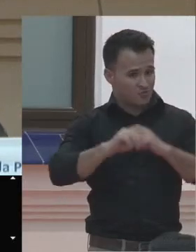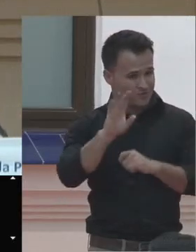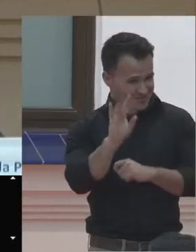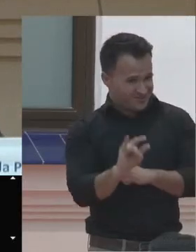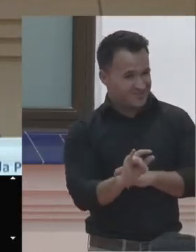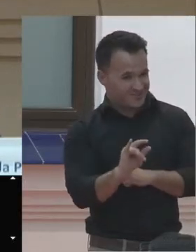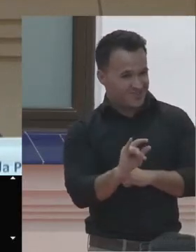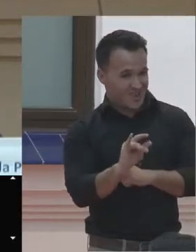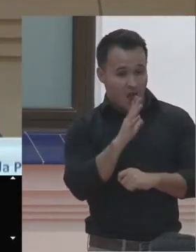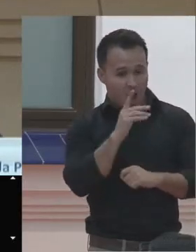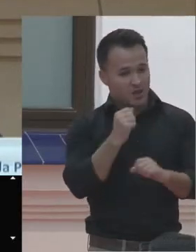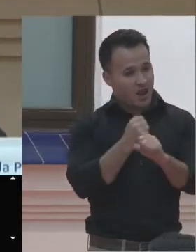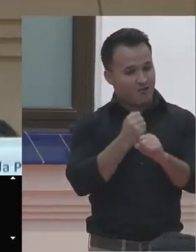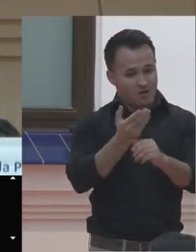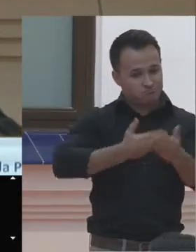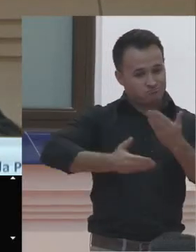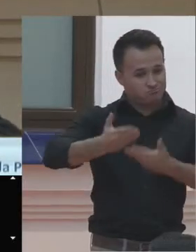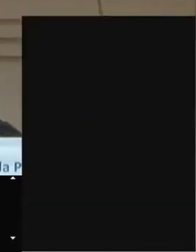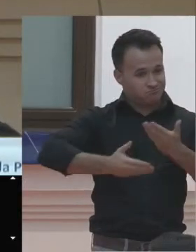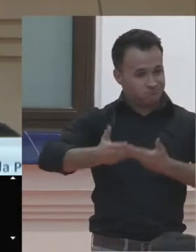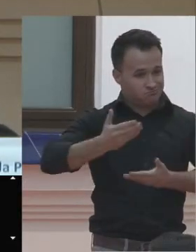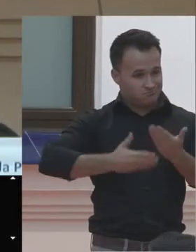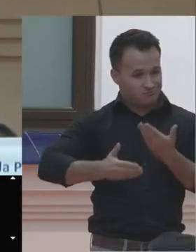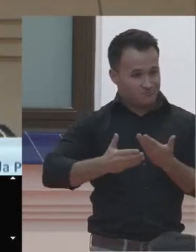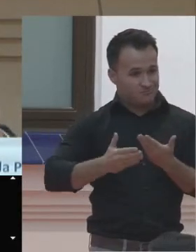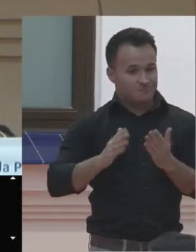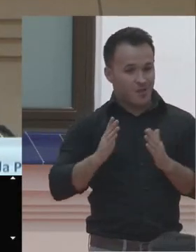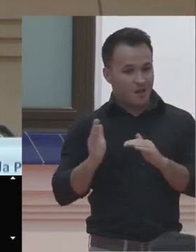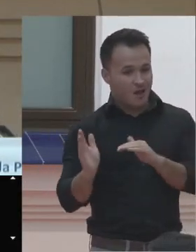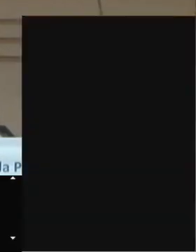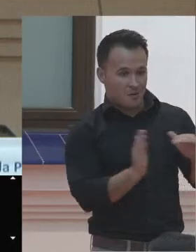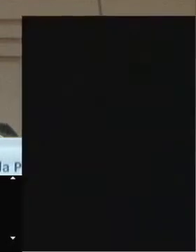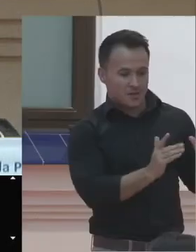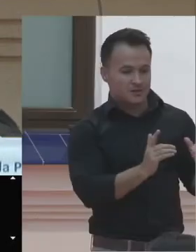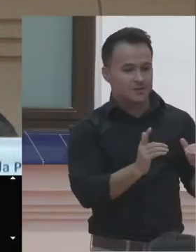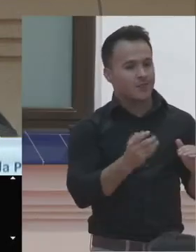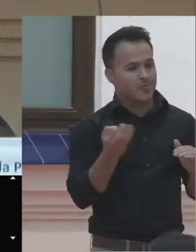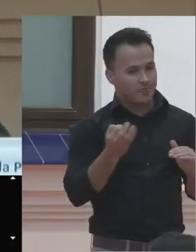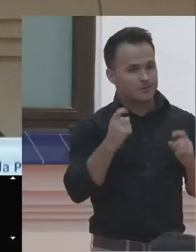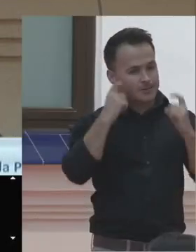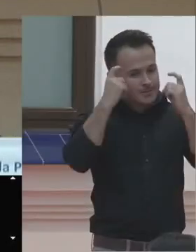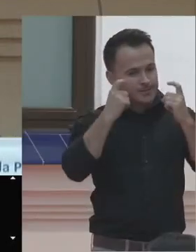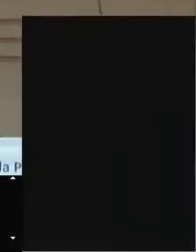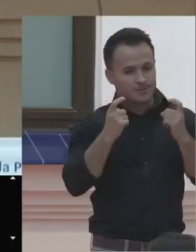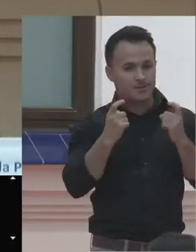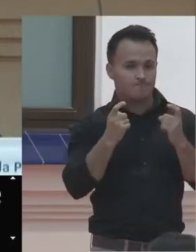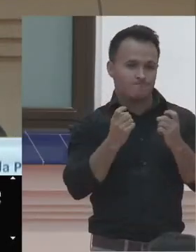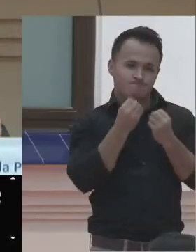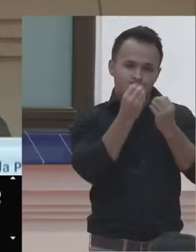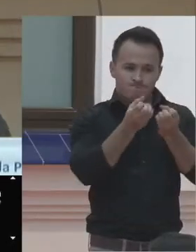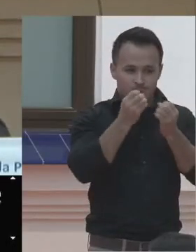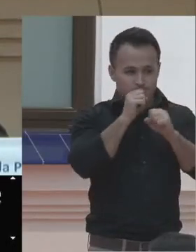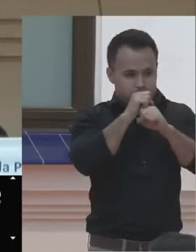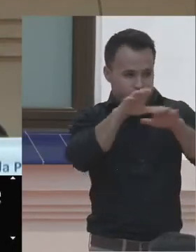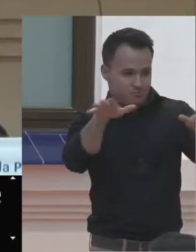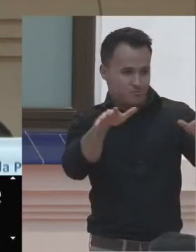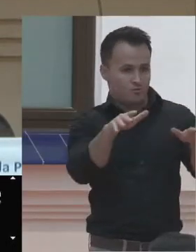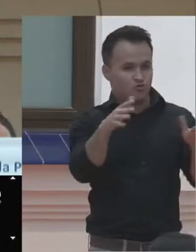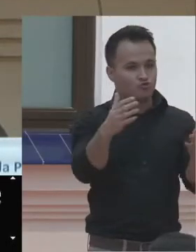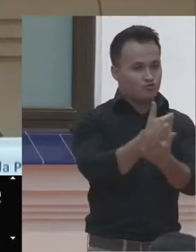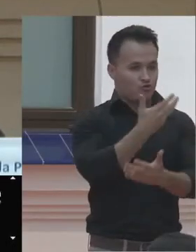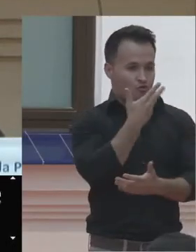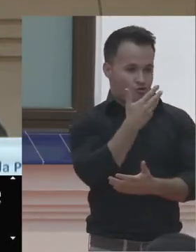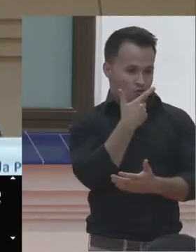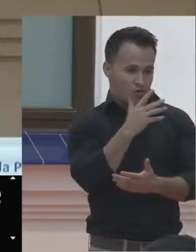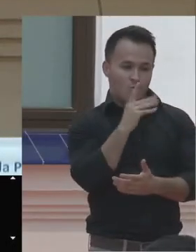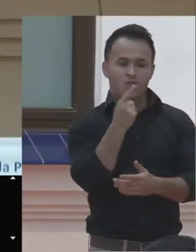estamos trabajando dentro de este entorno, tenemos que proponernos el hacer todo lo posible para que esto sea dado a conocer y se utilice, dado